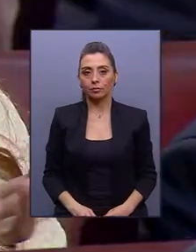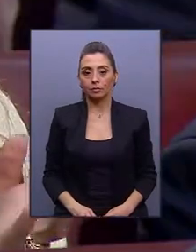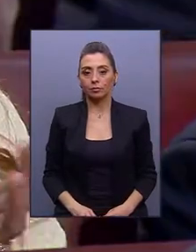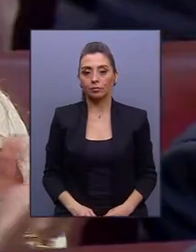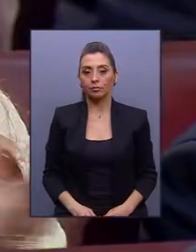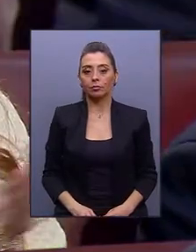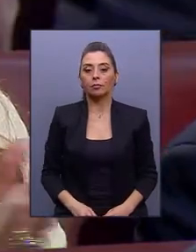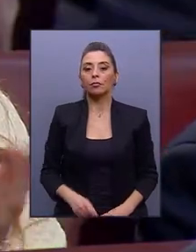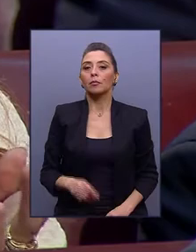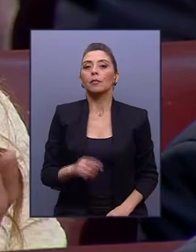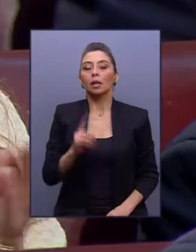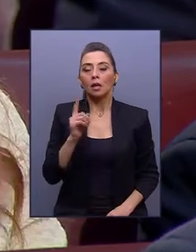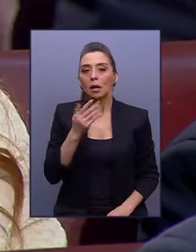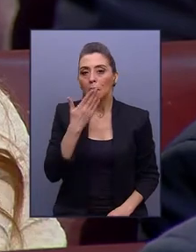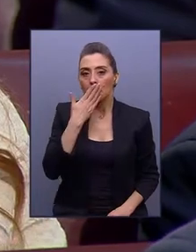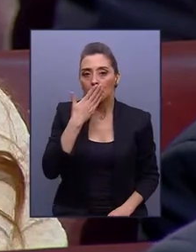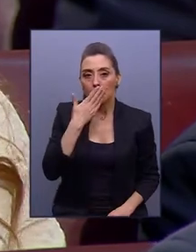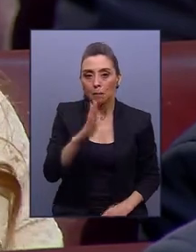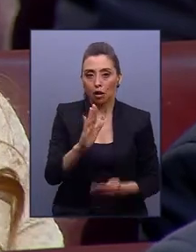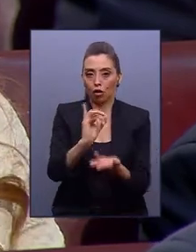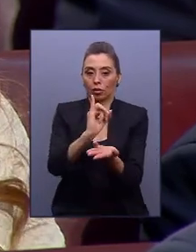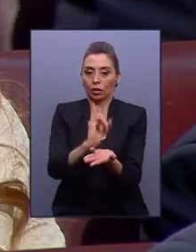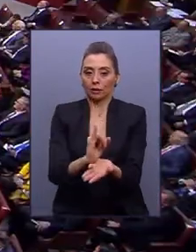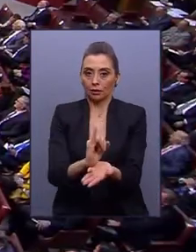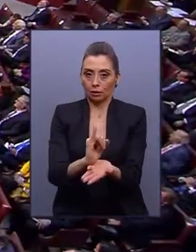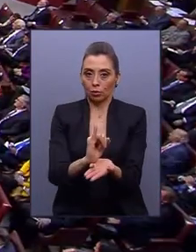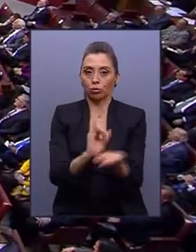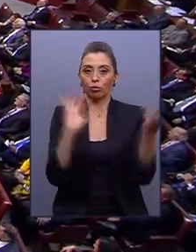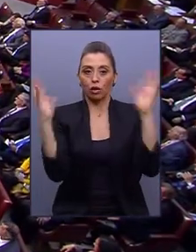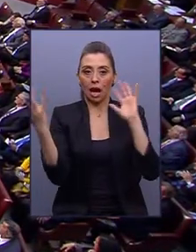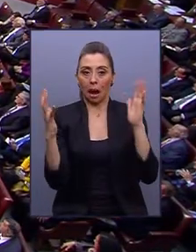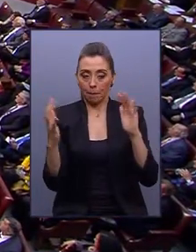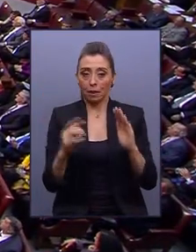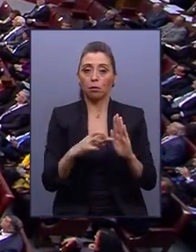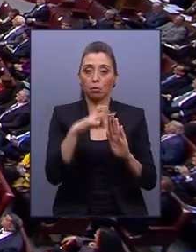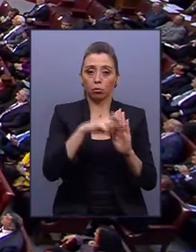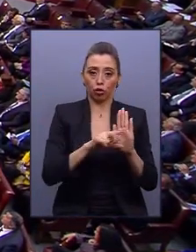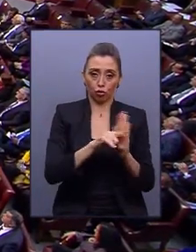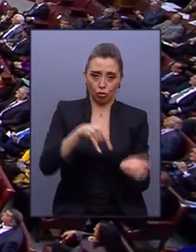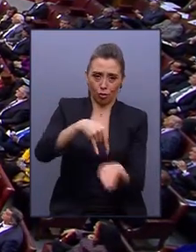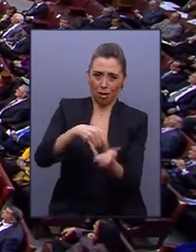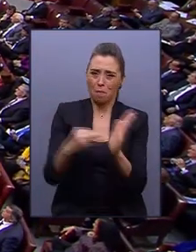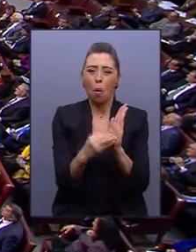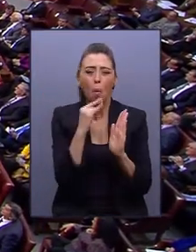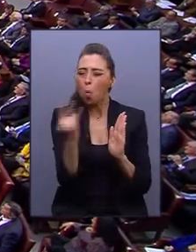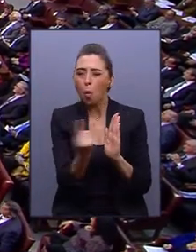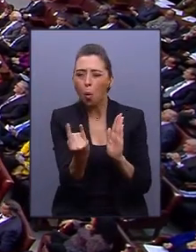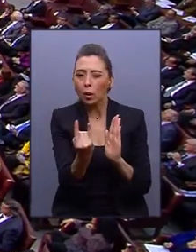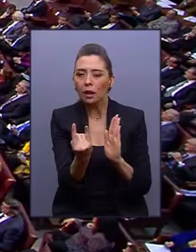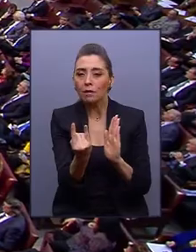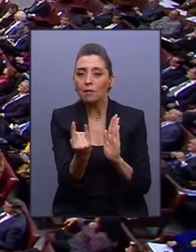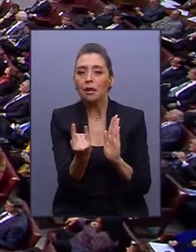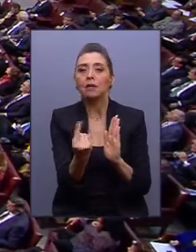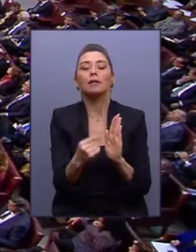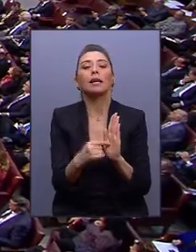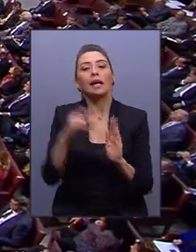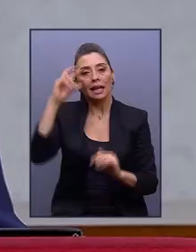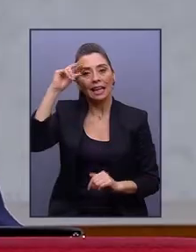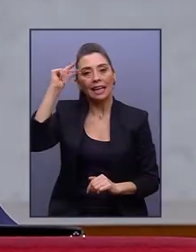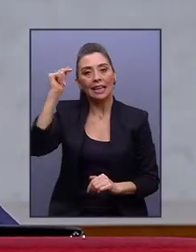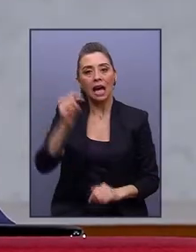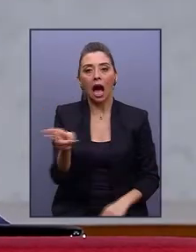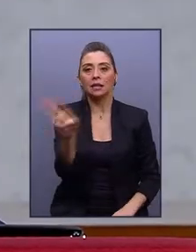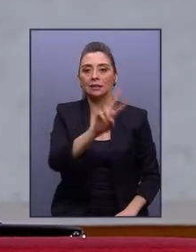Y para contar con una mejor institucionalidad ambiental, he enviado a este Congreso con suma urgencia un proyecto de ley que crea